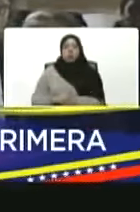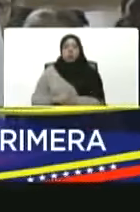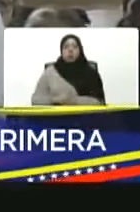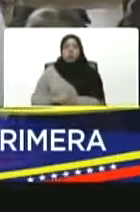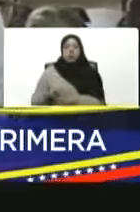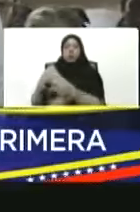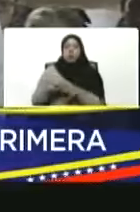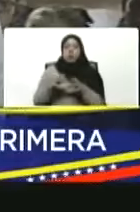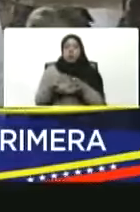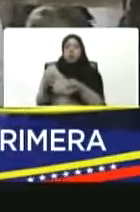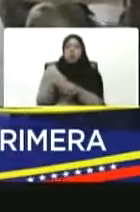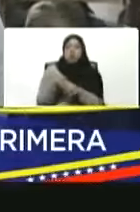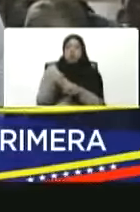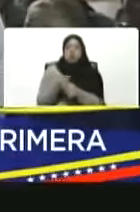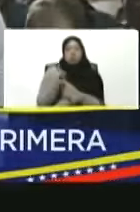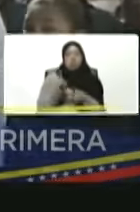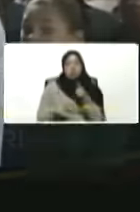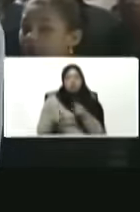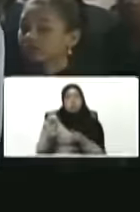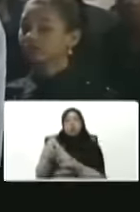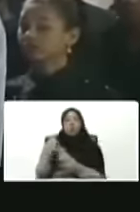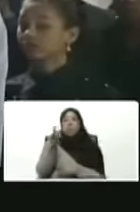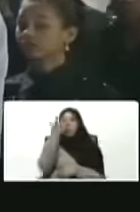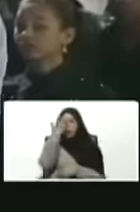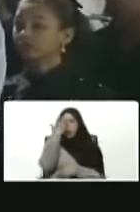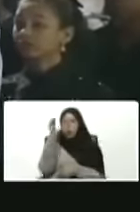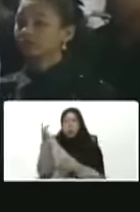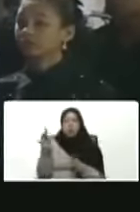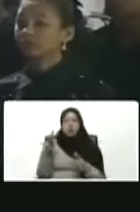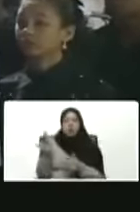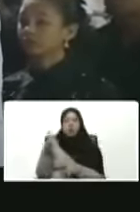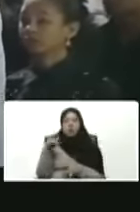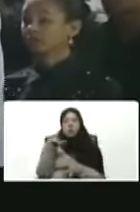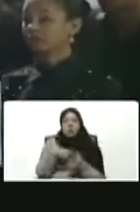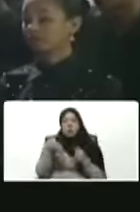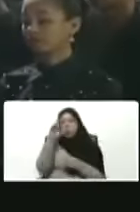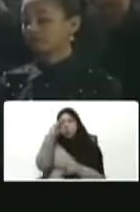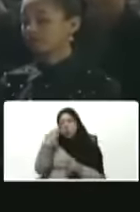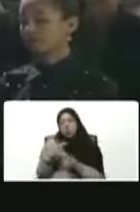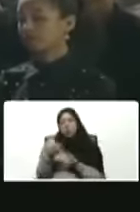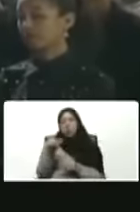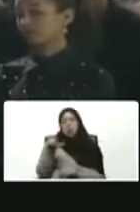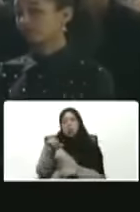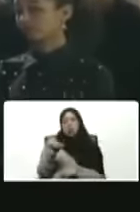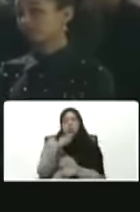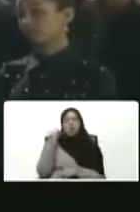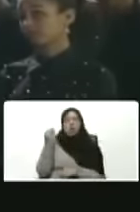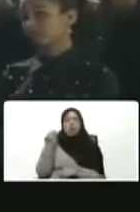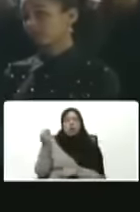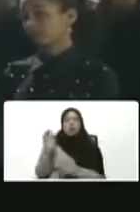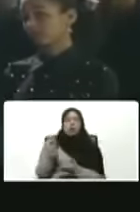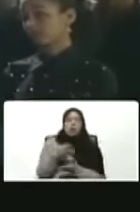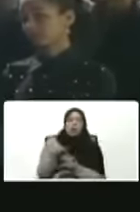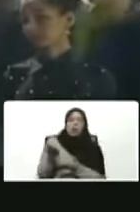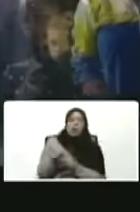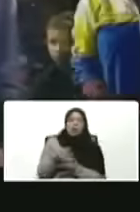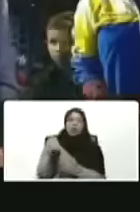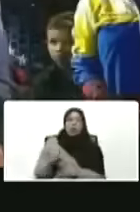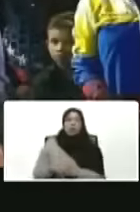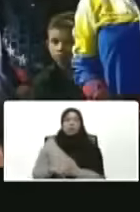reunimos. Había pasado el carnaval y le rendimos un homenaje allí entre jóvenes, cantando sus